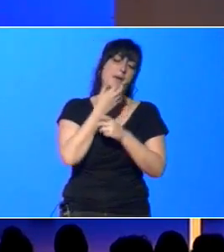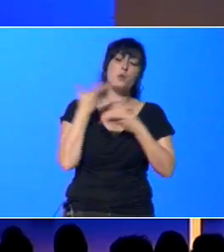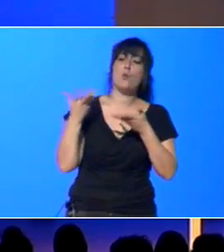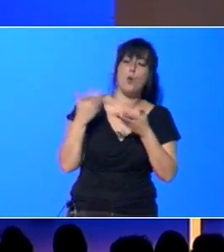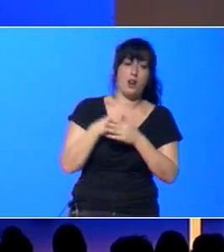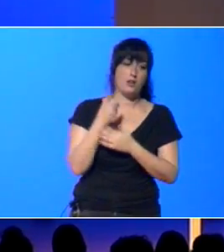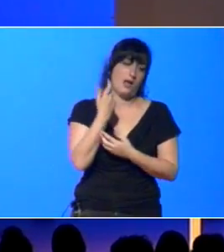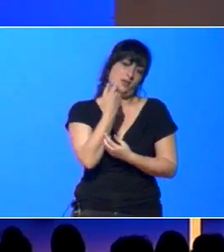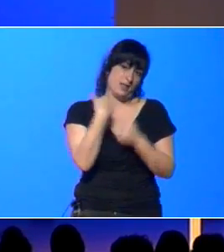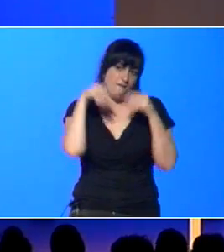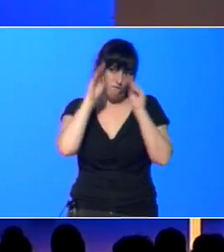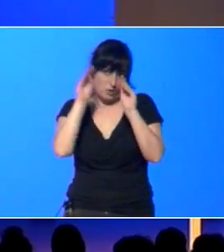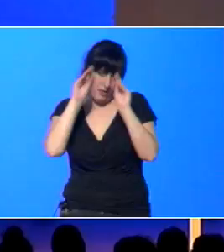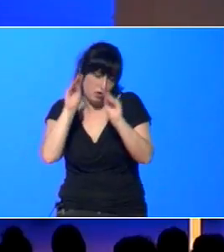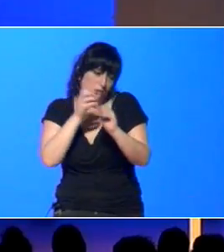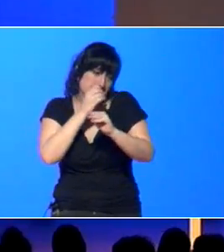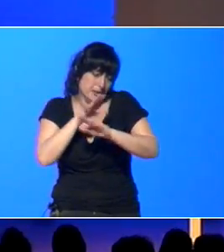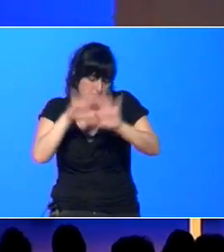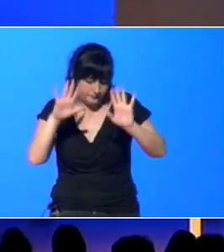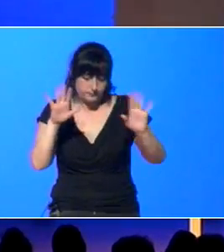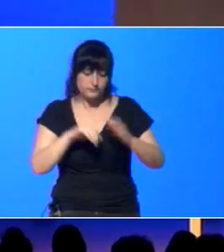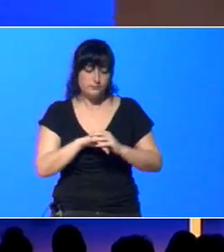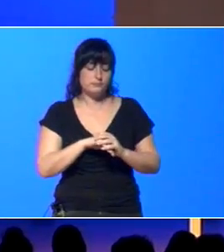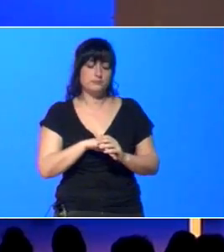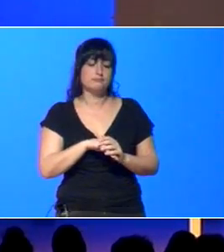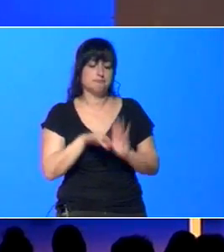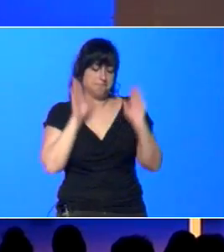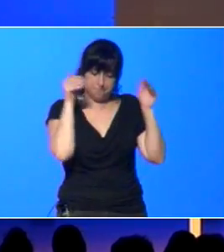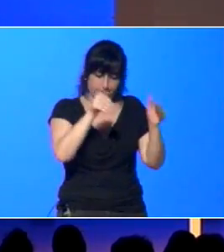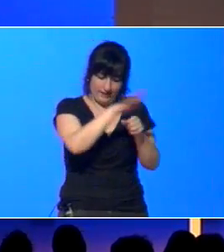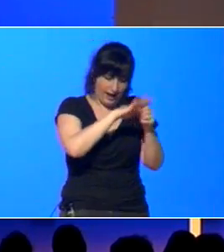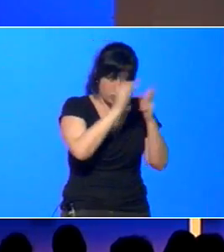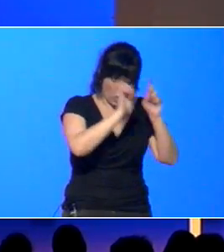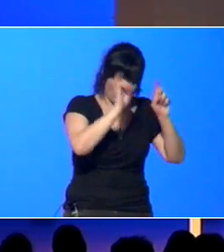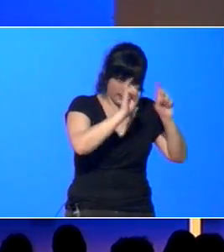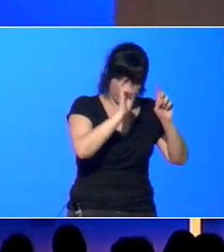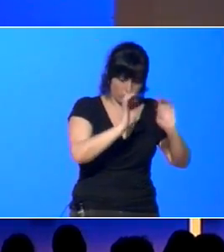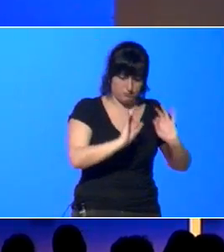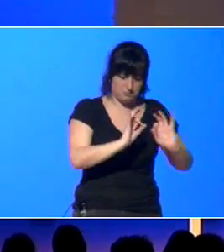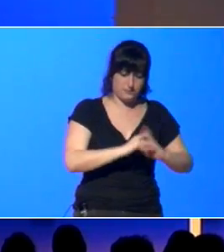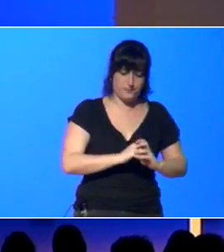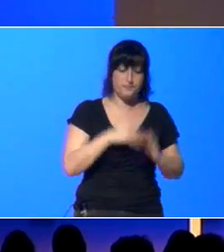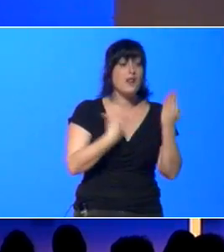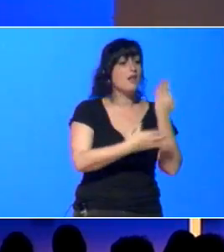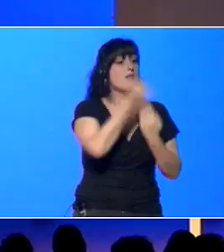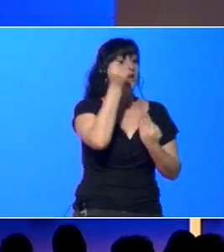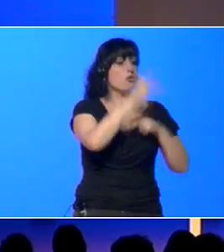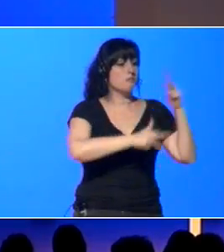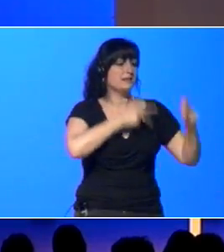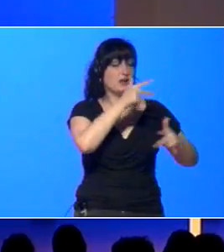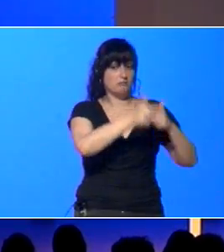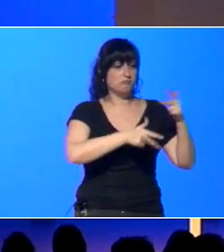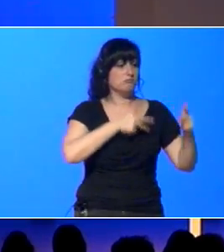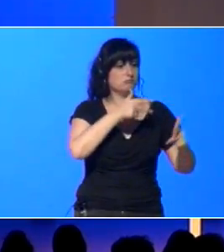formación, investigador, esto es a nivel transversal. Bueno, nos vamos al ámbito educativo. La Federación Vasca, y